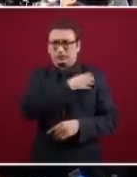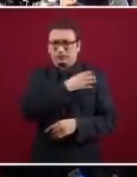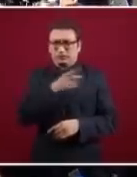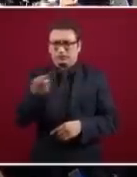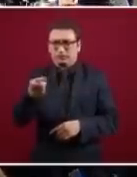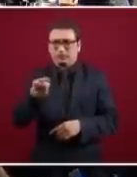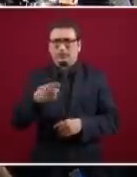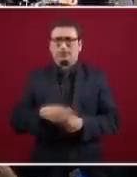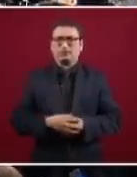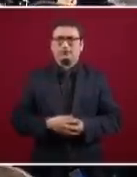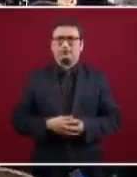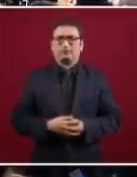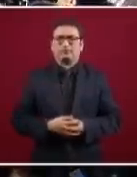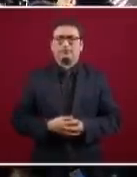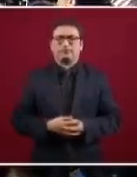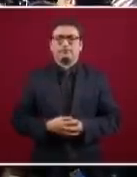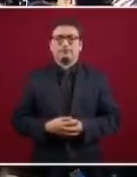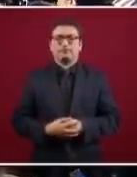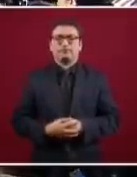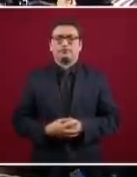para el general sí